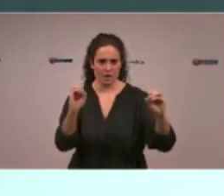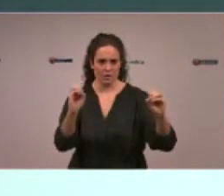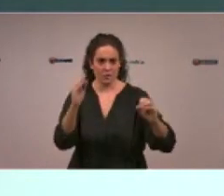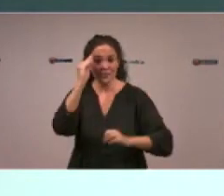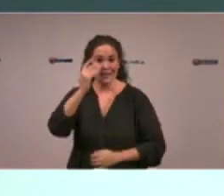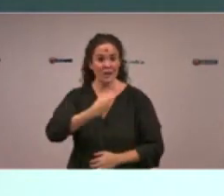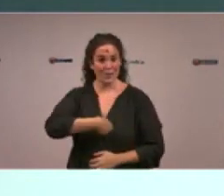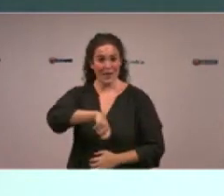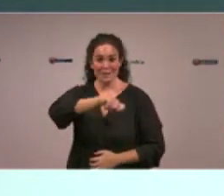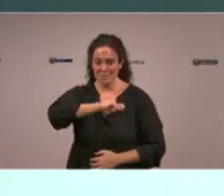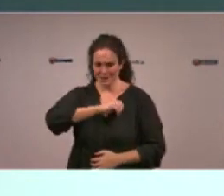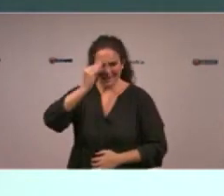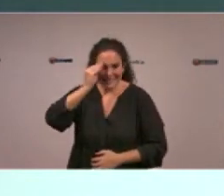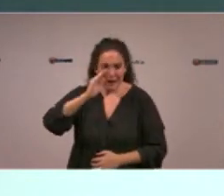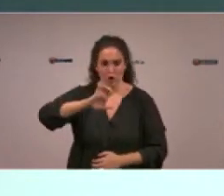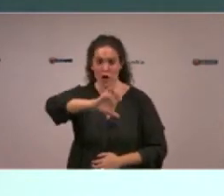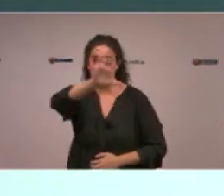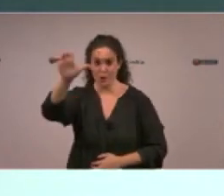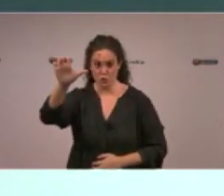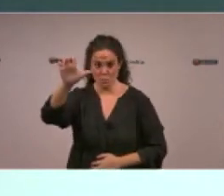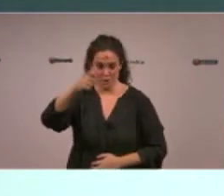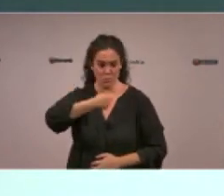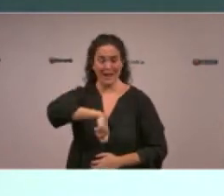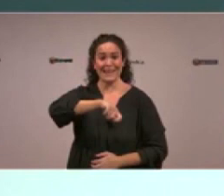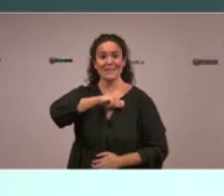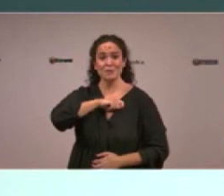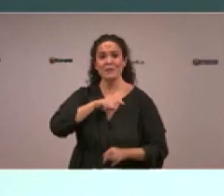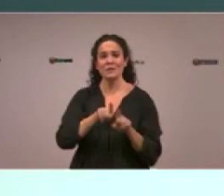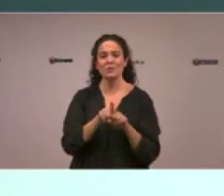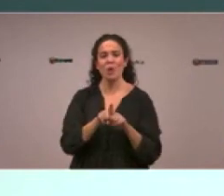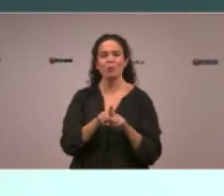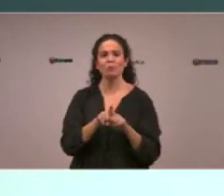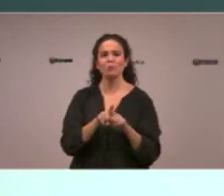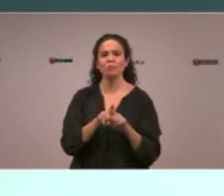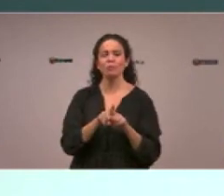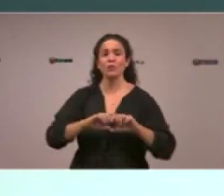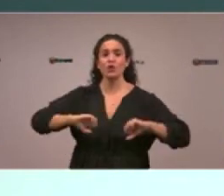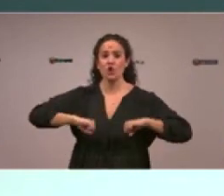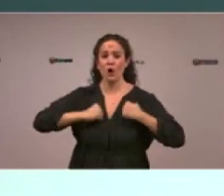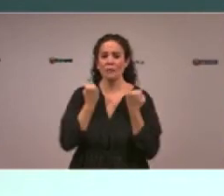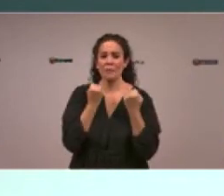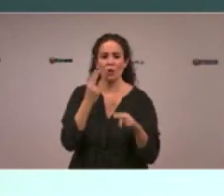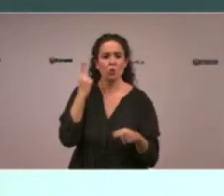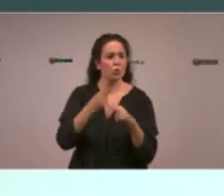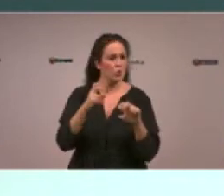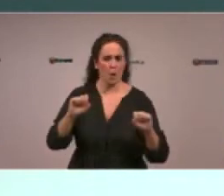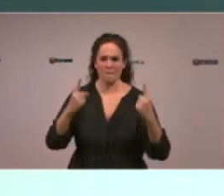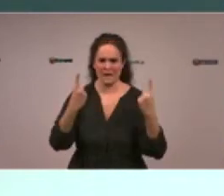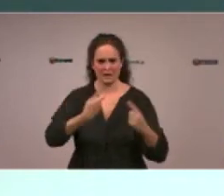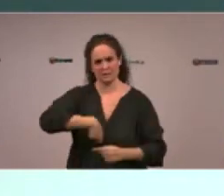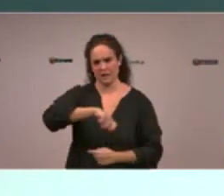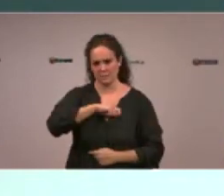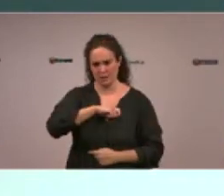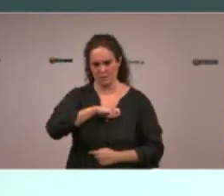Estado europeo donde se adoptaron las restricciones y las medidas de confinamiento más duras. Y todos conocemos